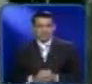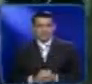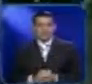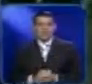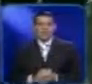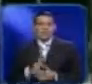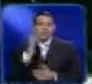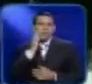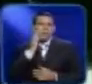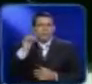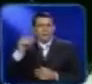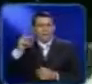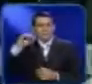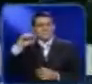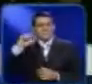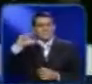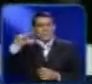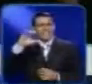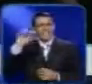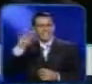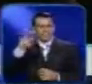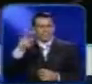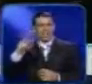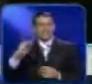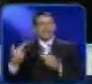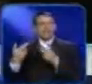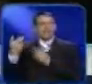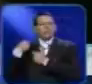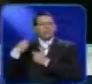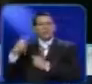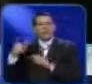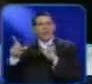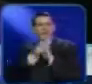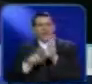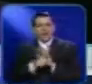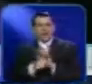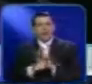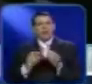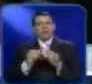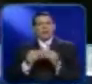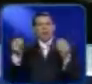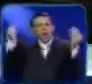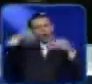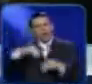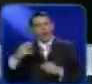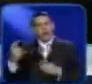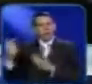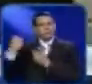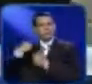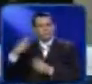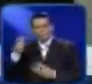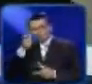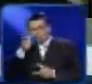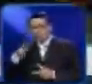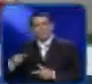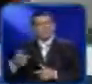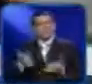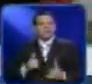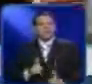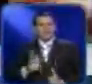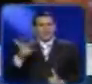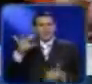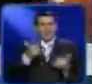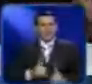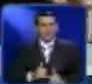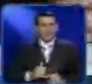La madre de Michael Jackson, Catherine, será la representante legal tras lograr un acuerdo sobre la custodia de los tres hijos del cantante.